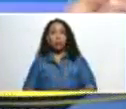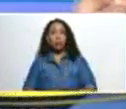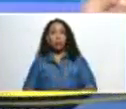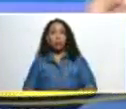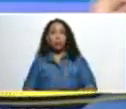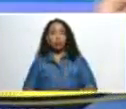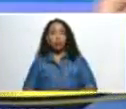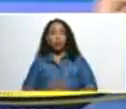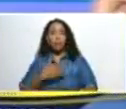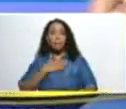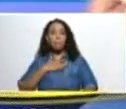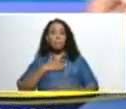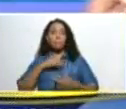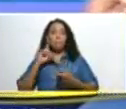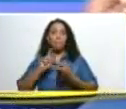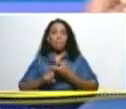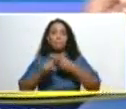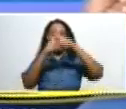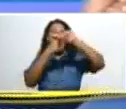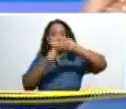Silvia era buena sumariadora, ¿oíste?